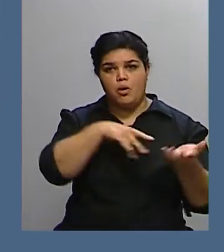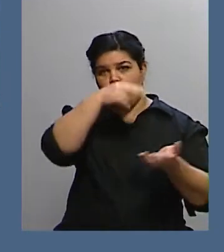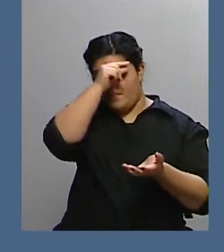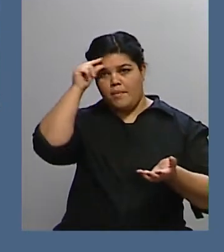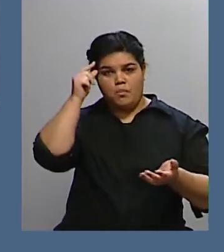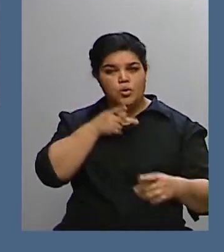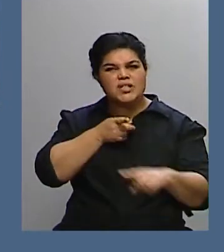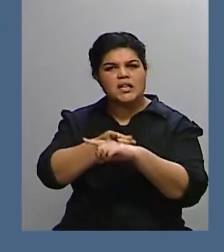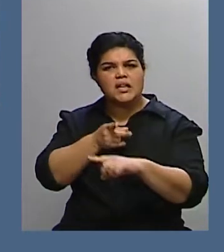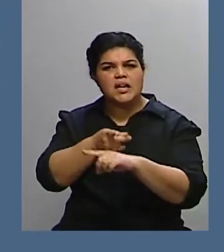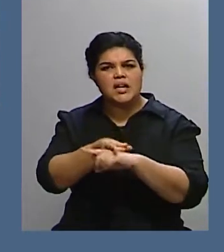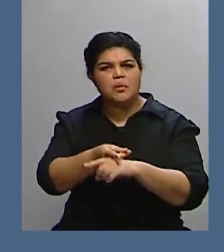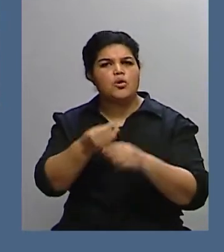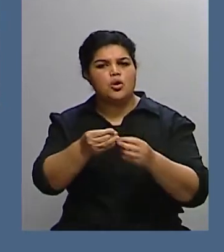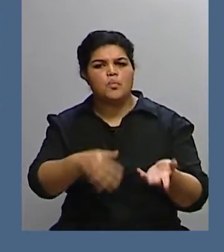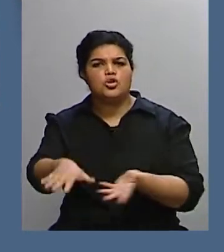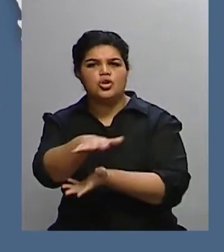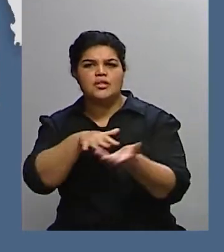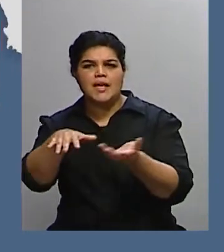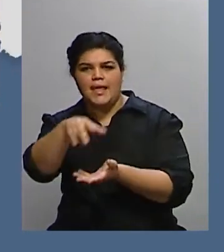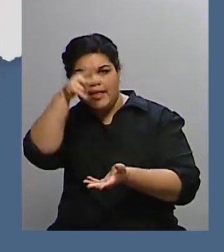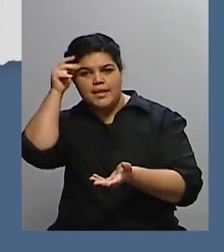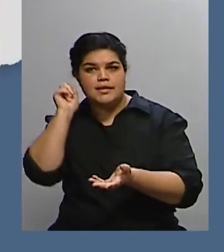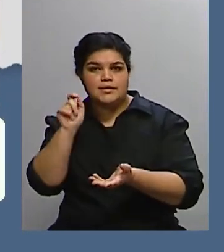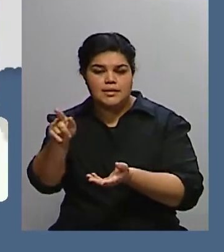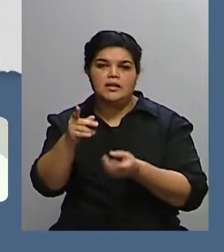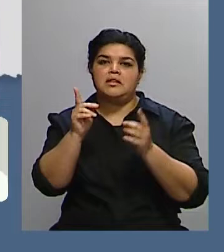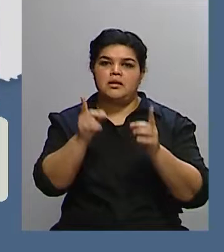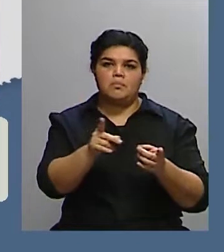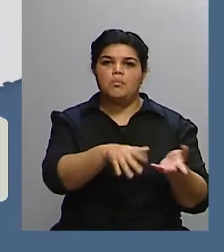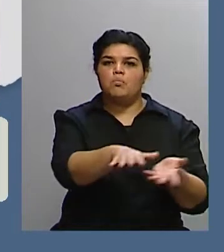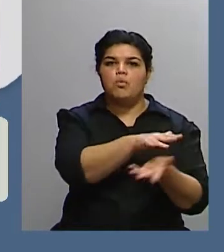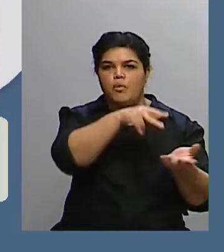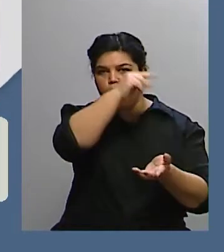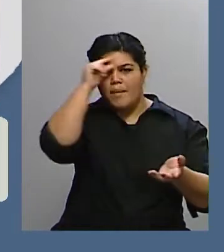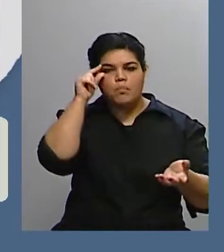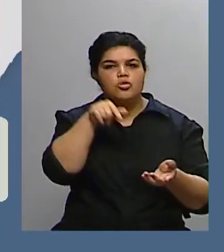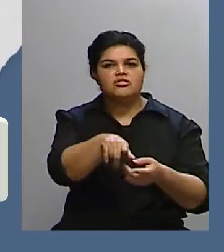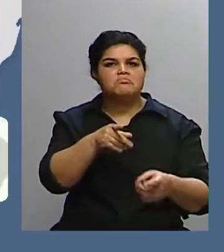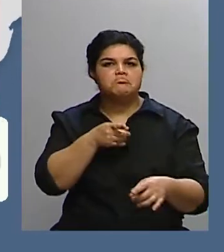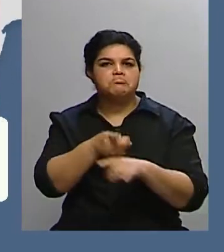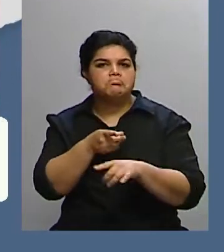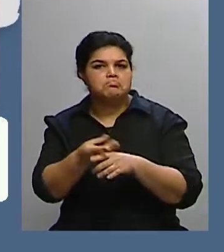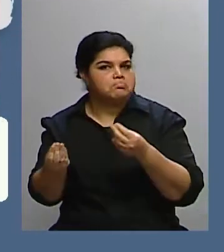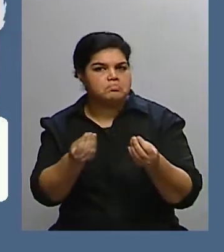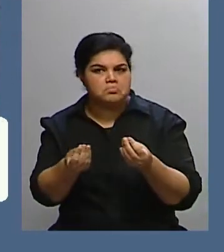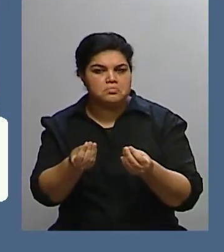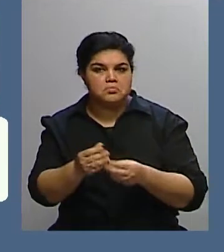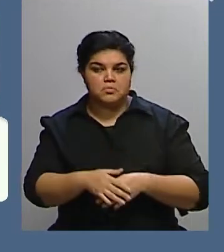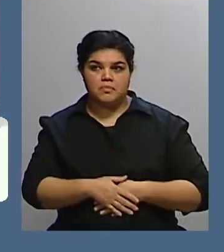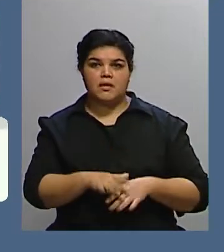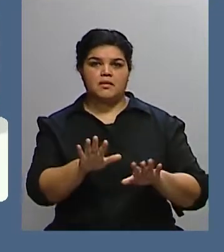la sociedad chilena o en la sociedad mapuche, si podemos hablar de sociedades separadas? A ver, de partida no existe